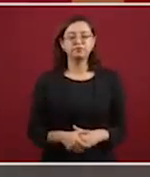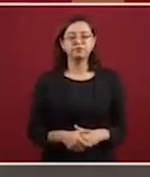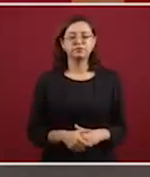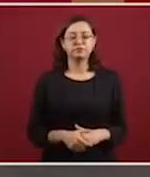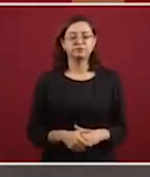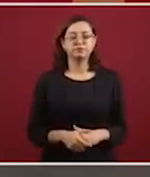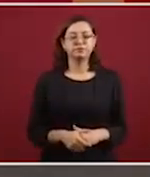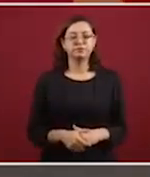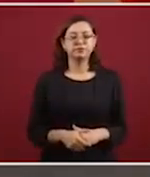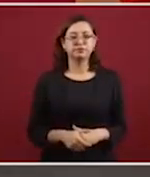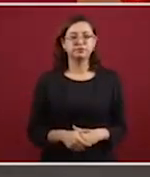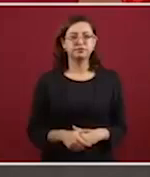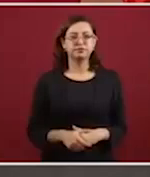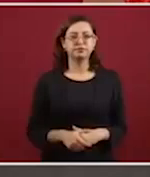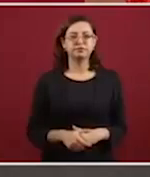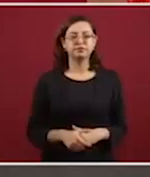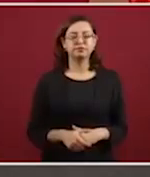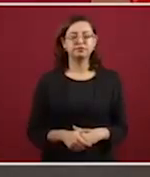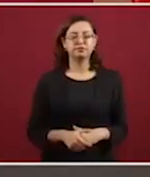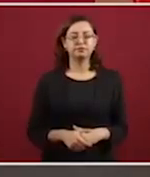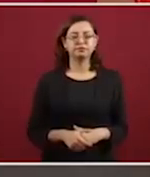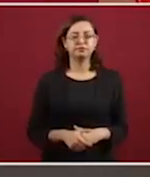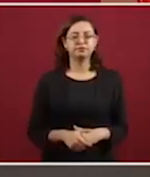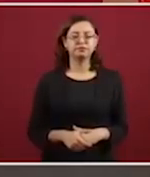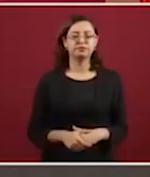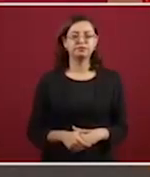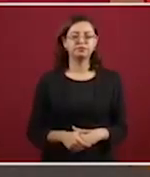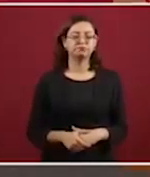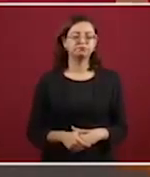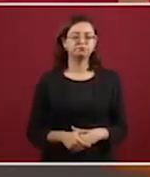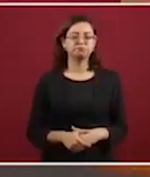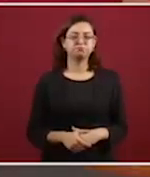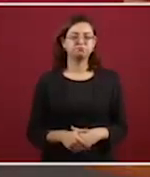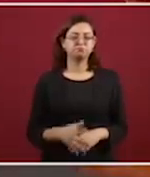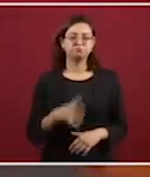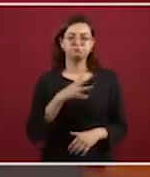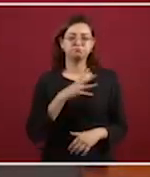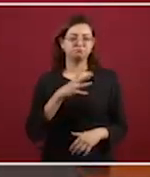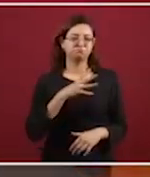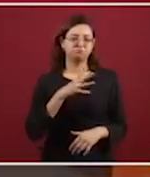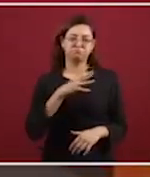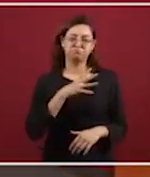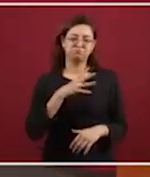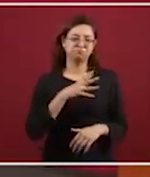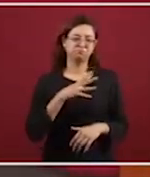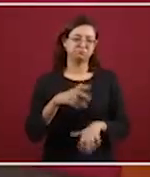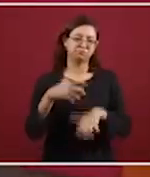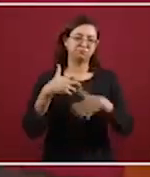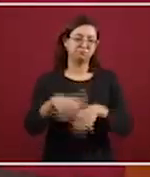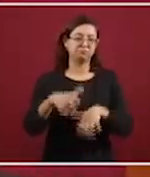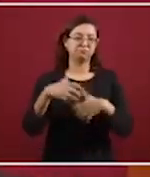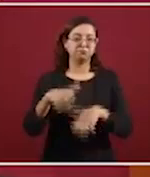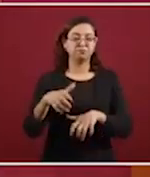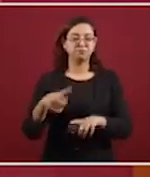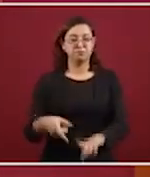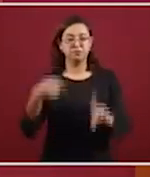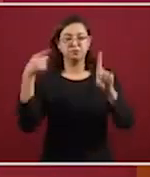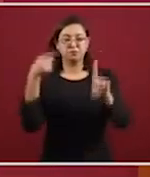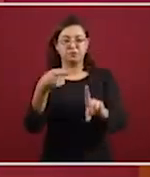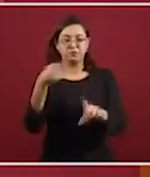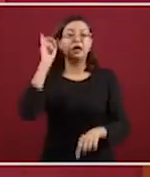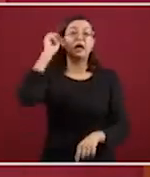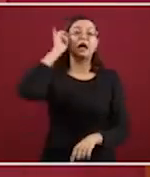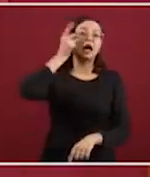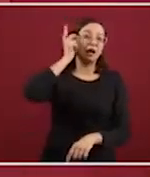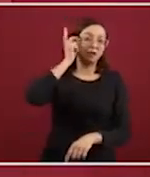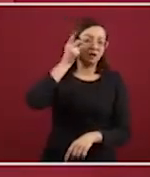en dónde van a destacar los caballos y los ferrocarriles cómo se